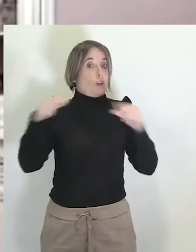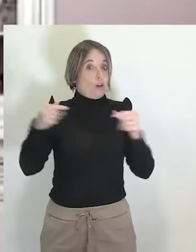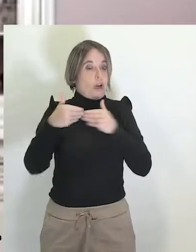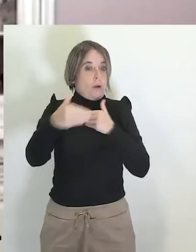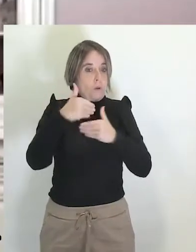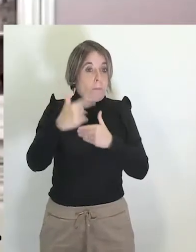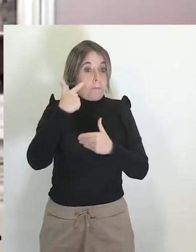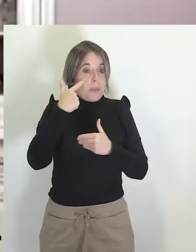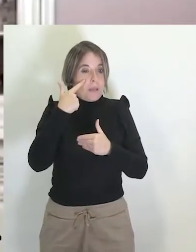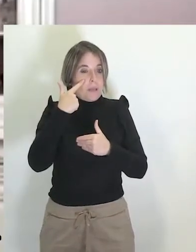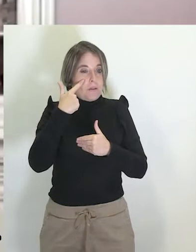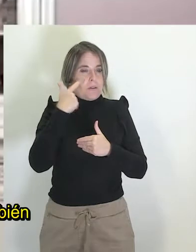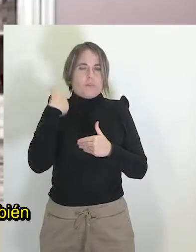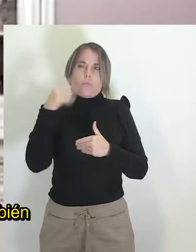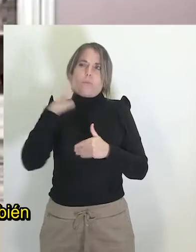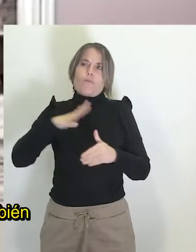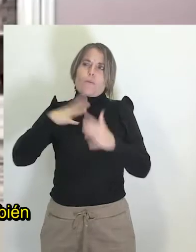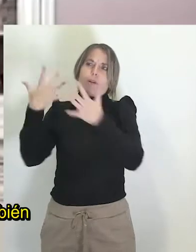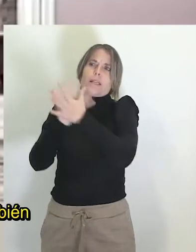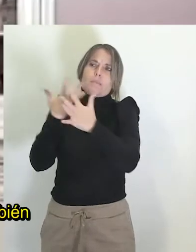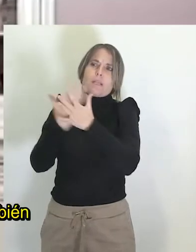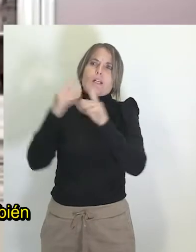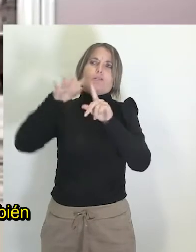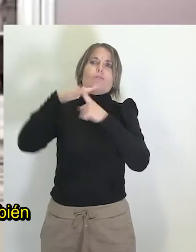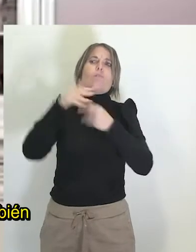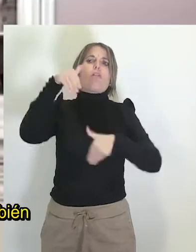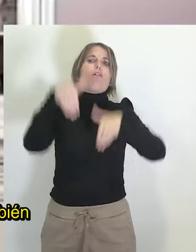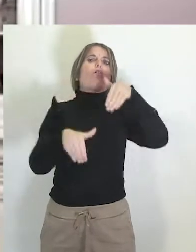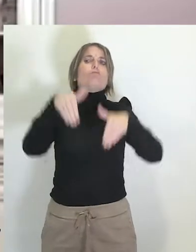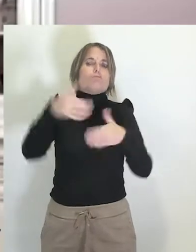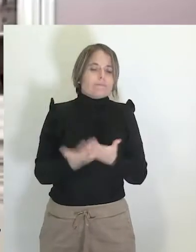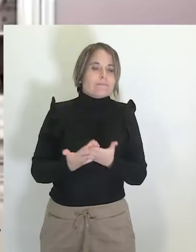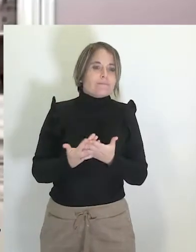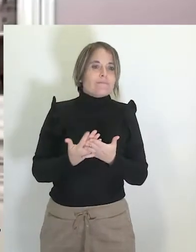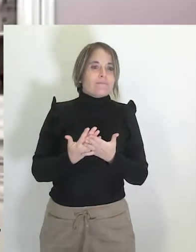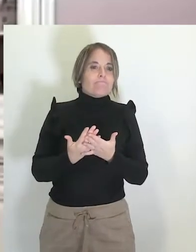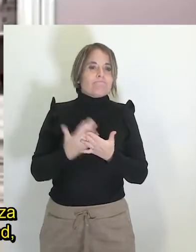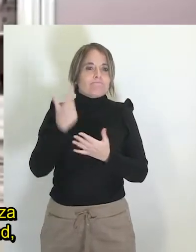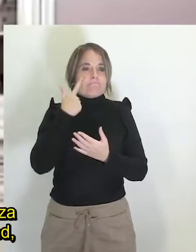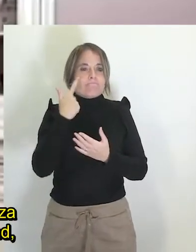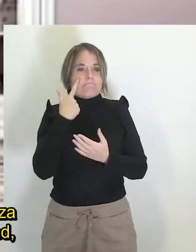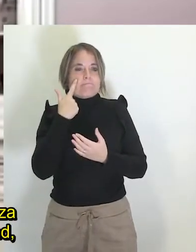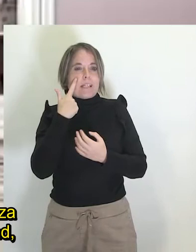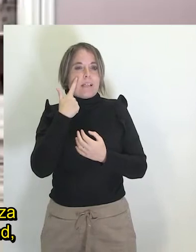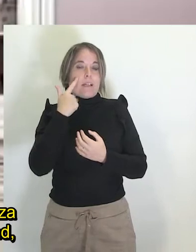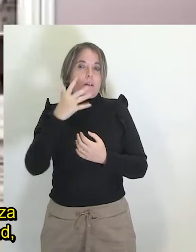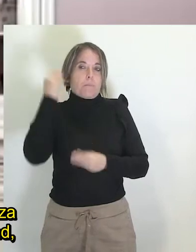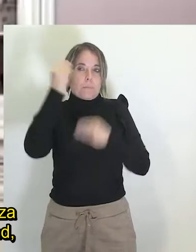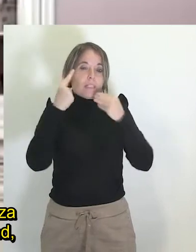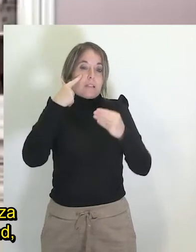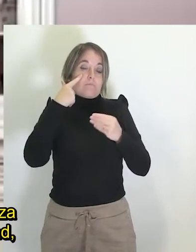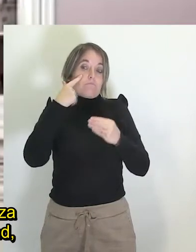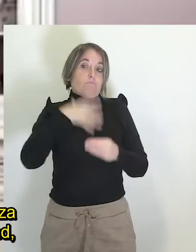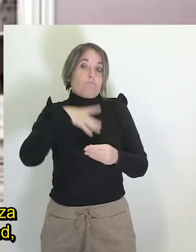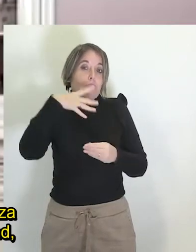Nicaragua, pero no hay atisbo de ello. Quiero que nos expliques también esta situación porque me gustaría saber si hay algún tipo de esperanza depositada